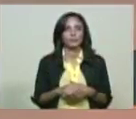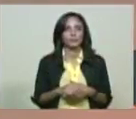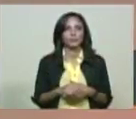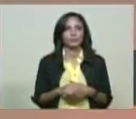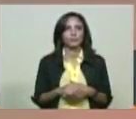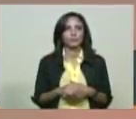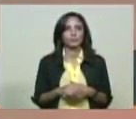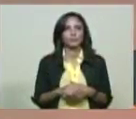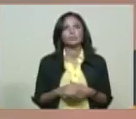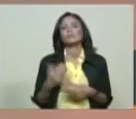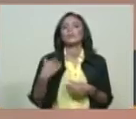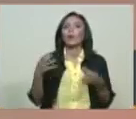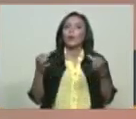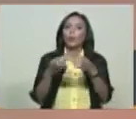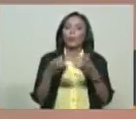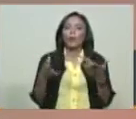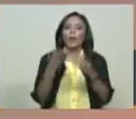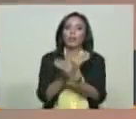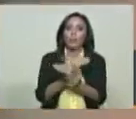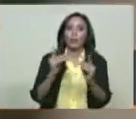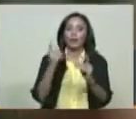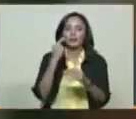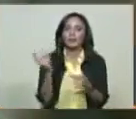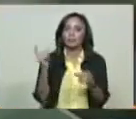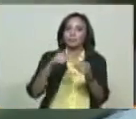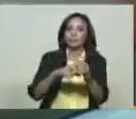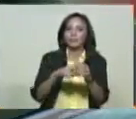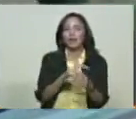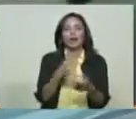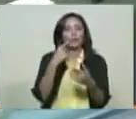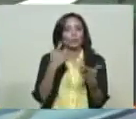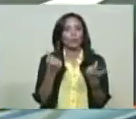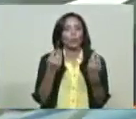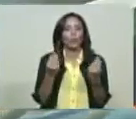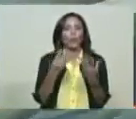practicante de la democracia interna en el partido extraordinario